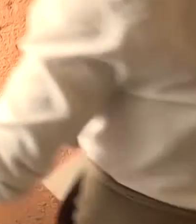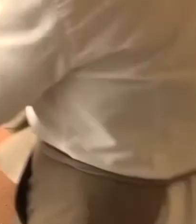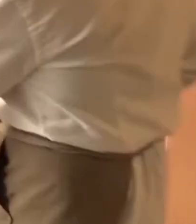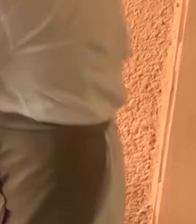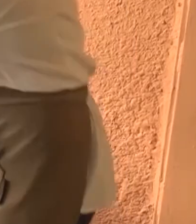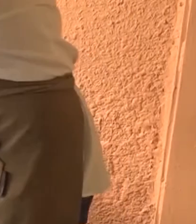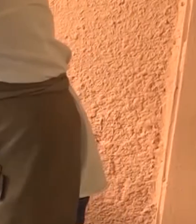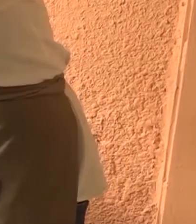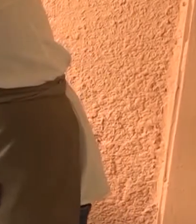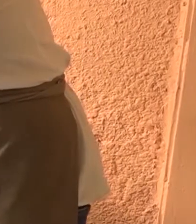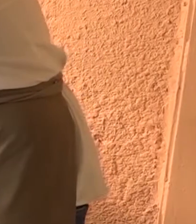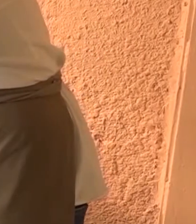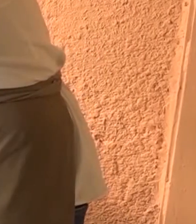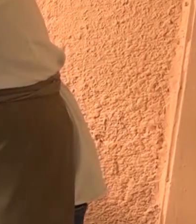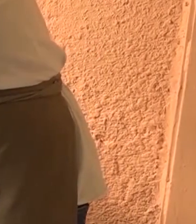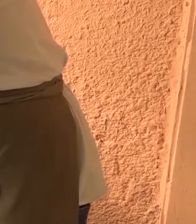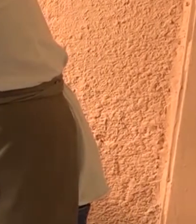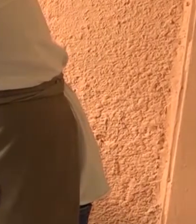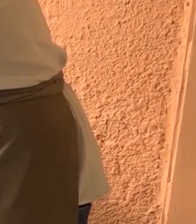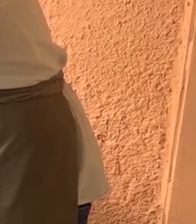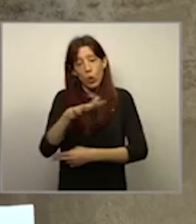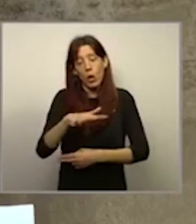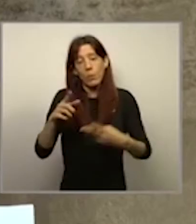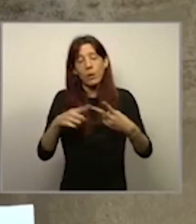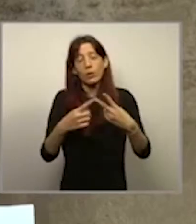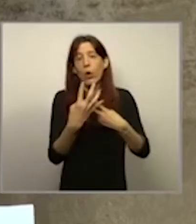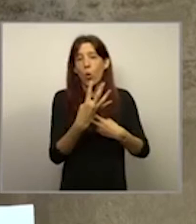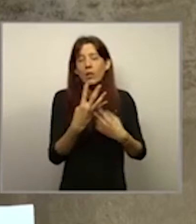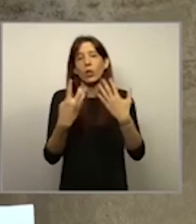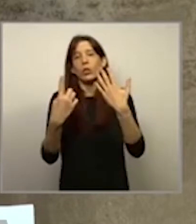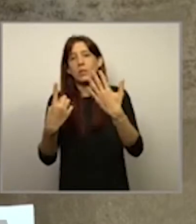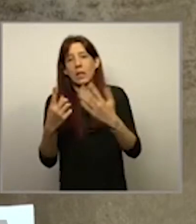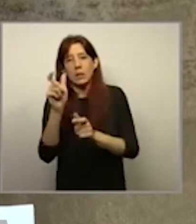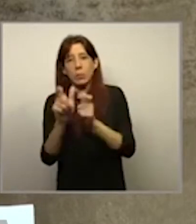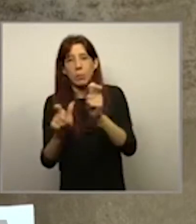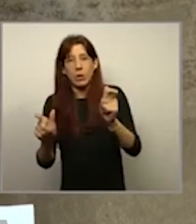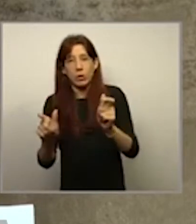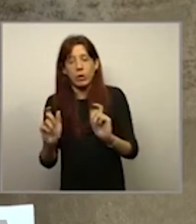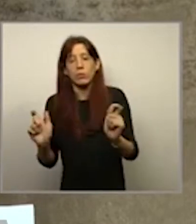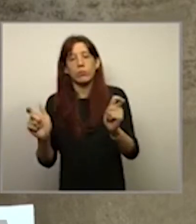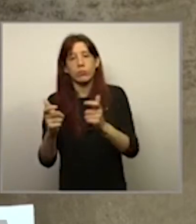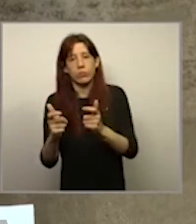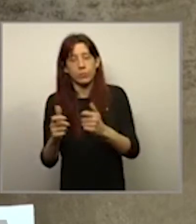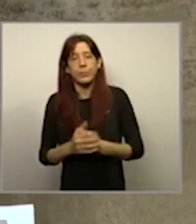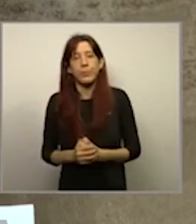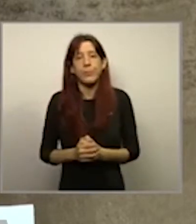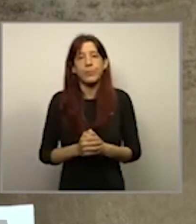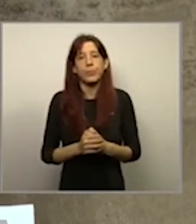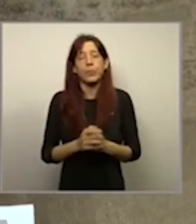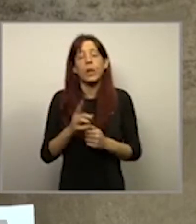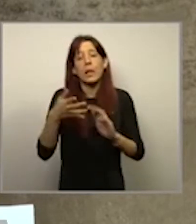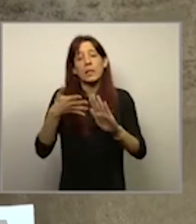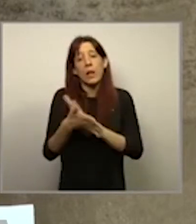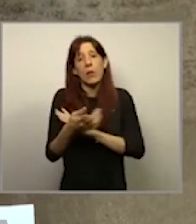habrá nueva relajación de las medidas en nuestra región se amplía de 4 a 6 las personas que podrán reunir a eso